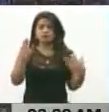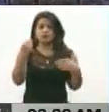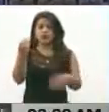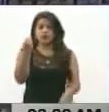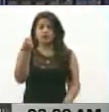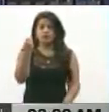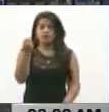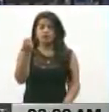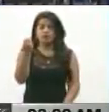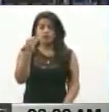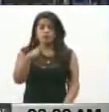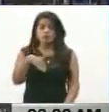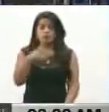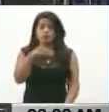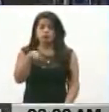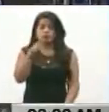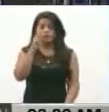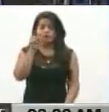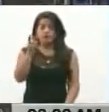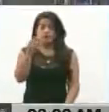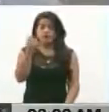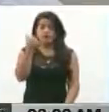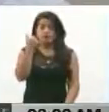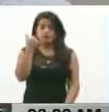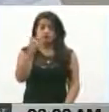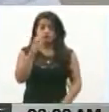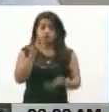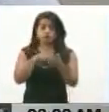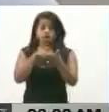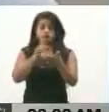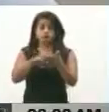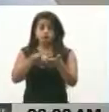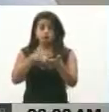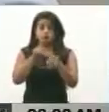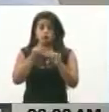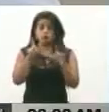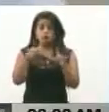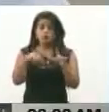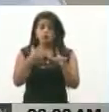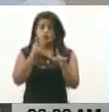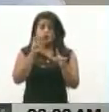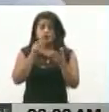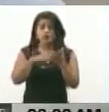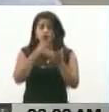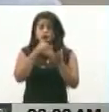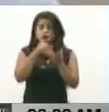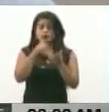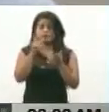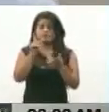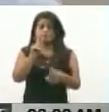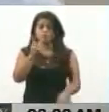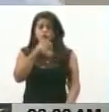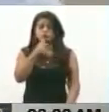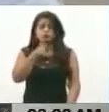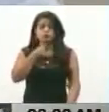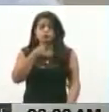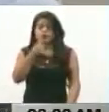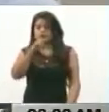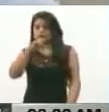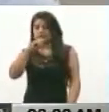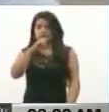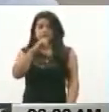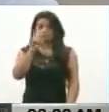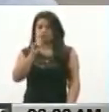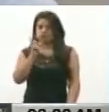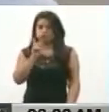calidad, lo podemos ver a través de teléfonos móviles, tenemos interactividad, no tenemos nada, pero absolutamente nada que envidiarle al resto del